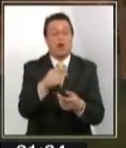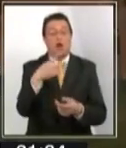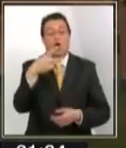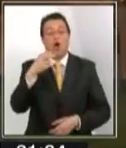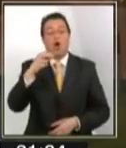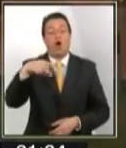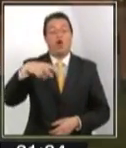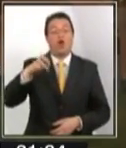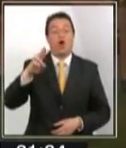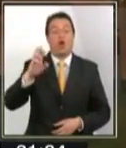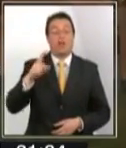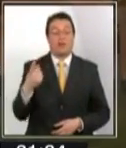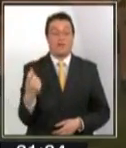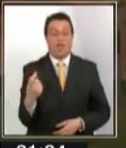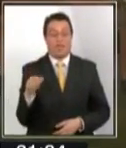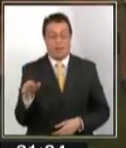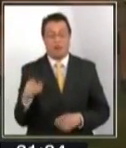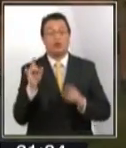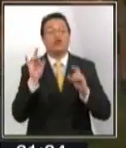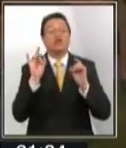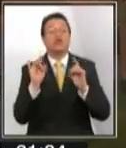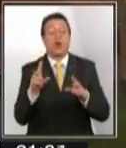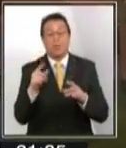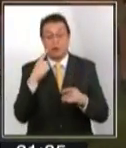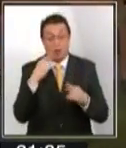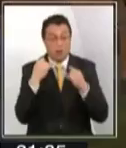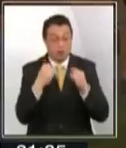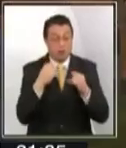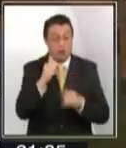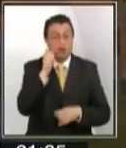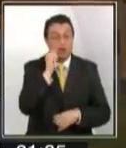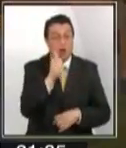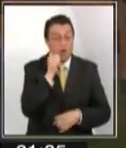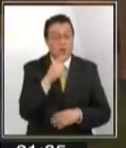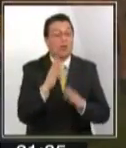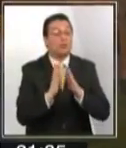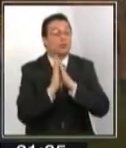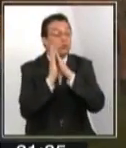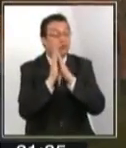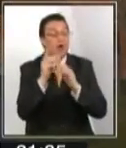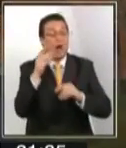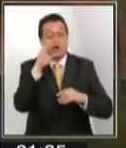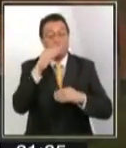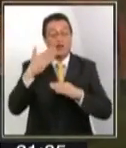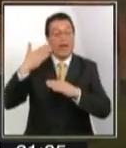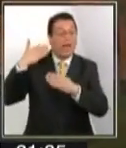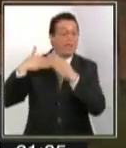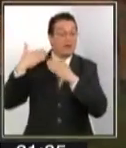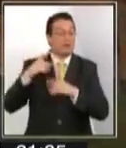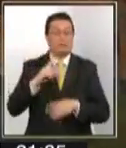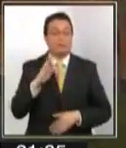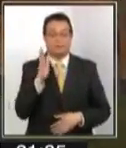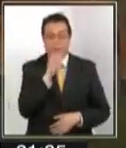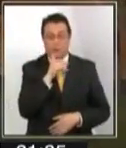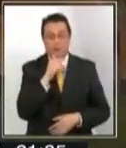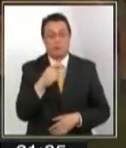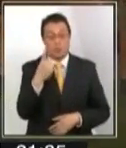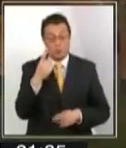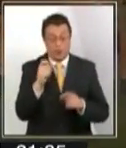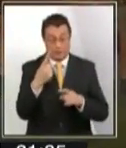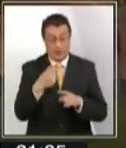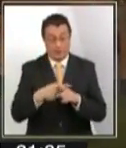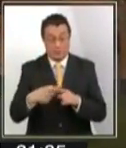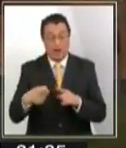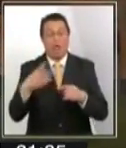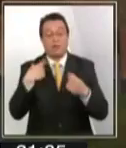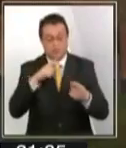tanto, no era un sistema que entregase información diaria de cuántos niños habían dormido la noche anterior. En la primera semana en que yo estuve a cargo, implementé un